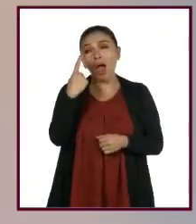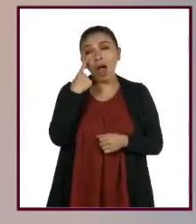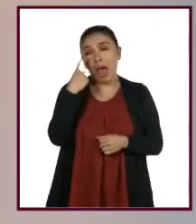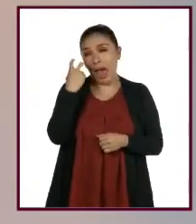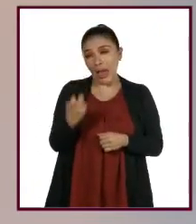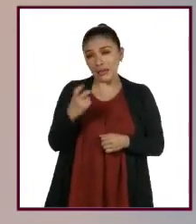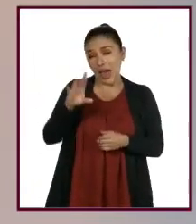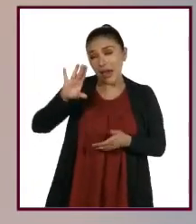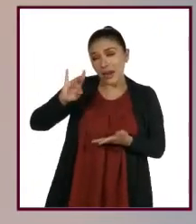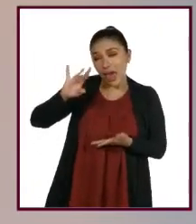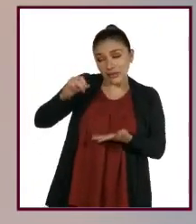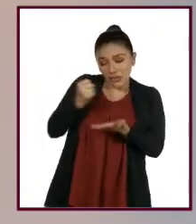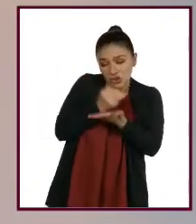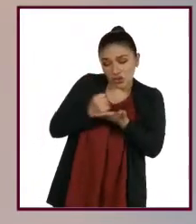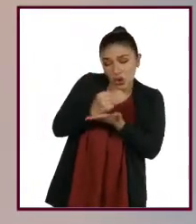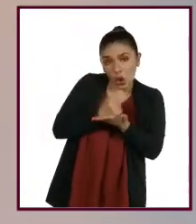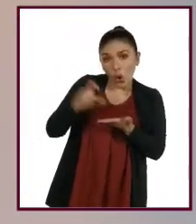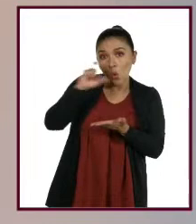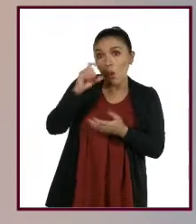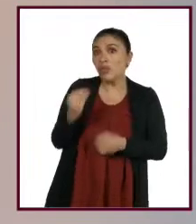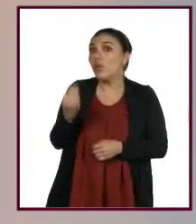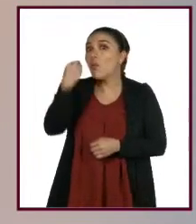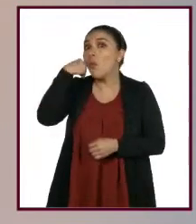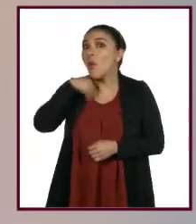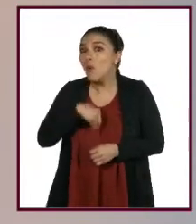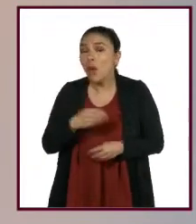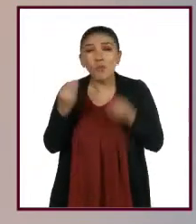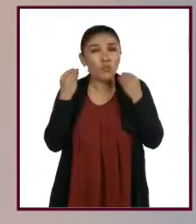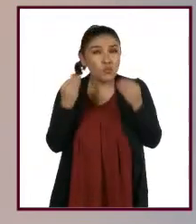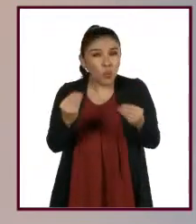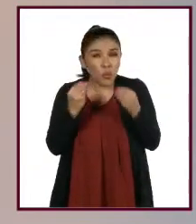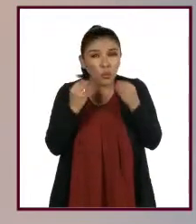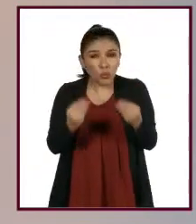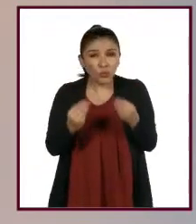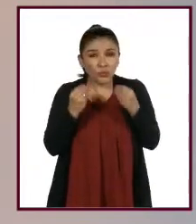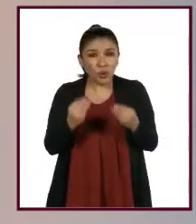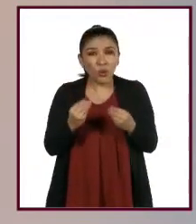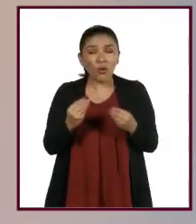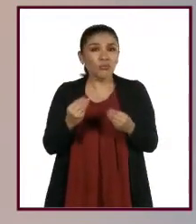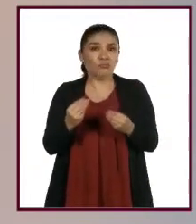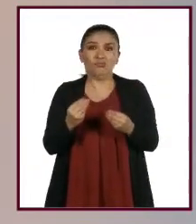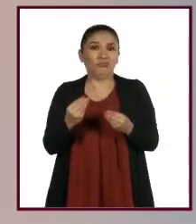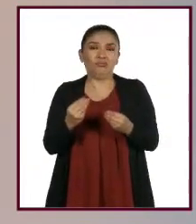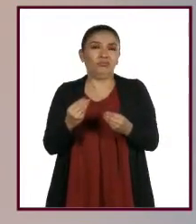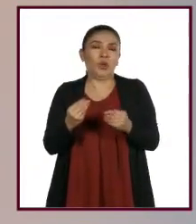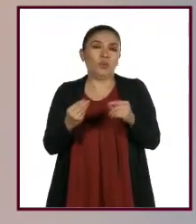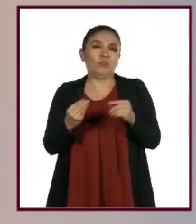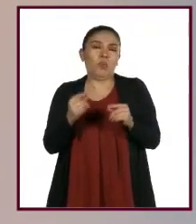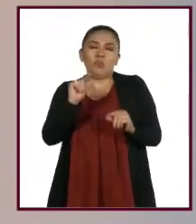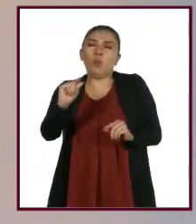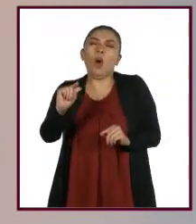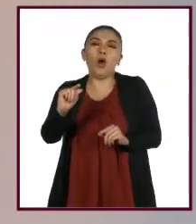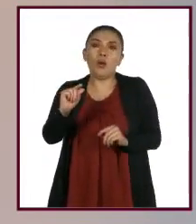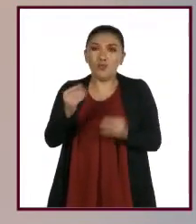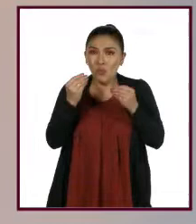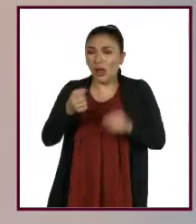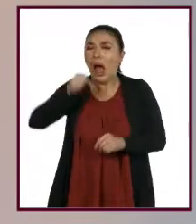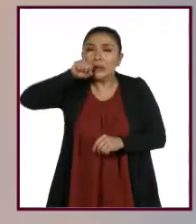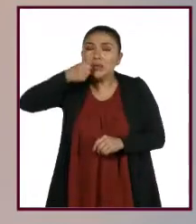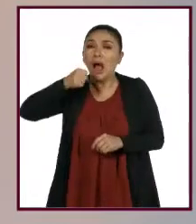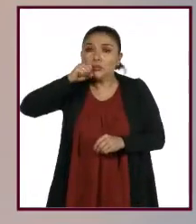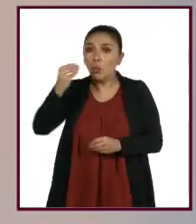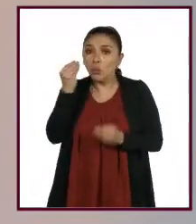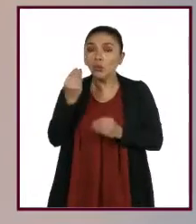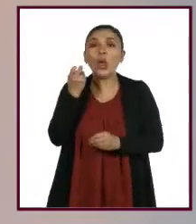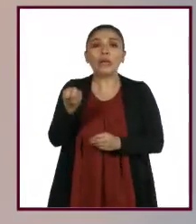tipo de resistoles, cuando son ingeridos en cantidades que no son significativas, terminan siendo